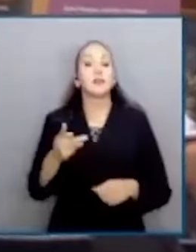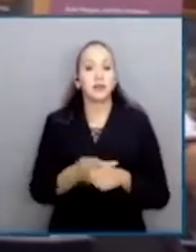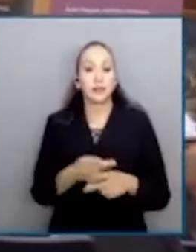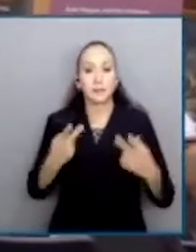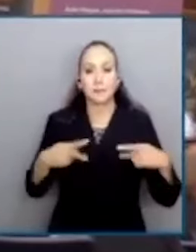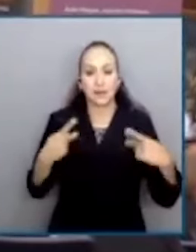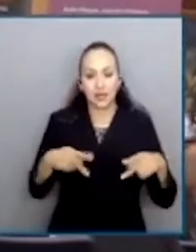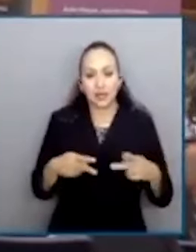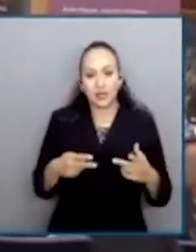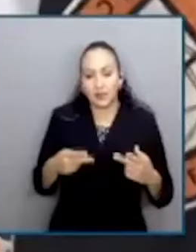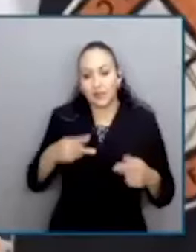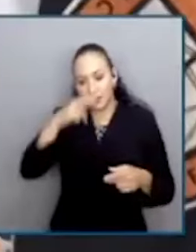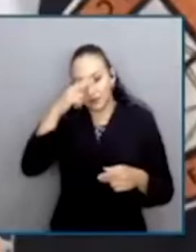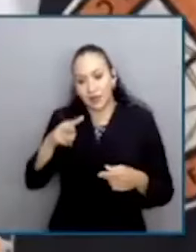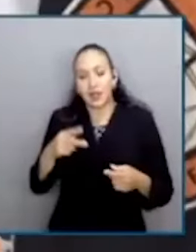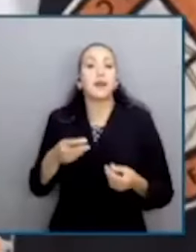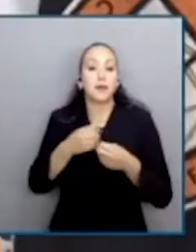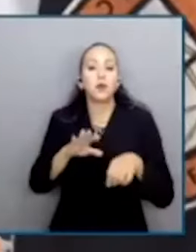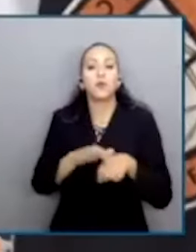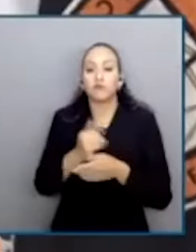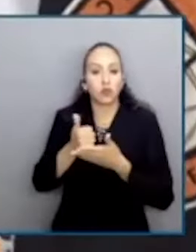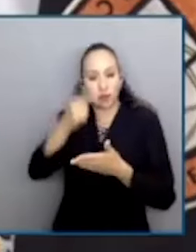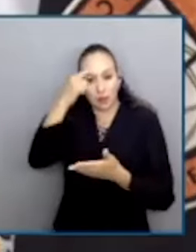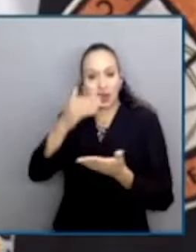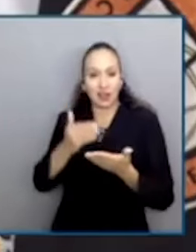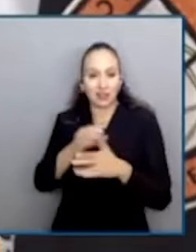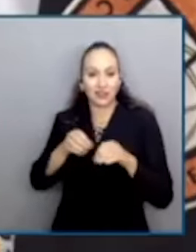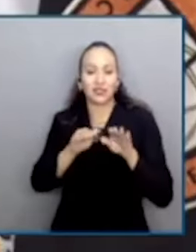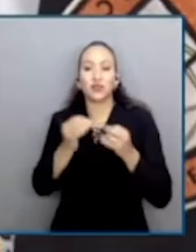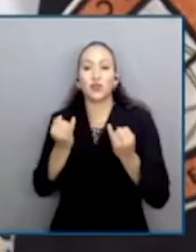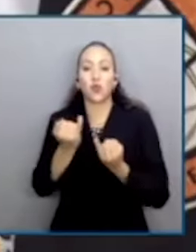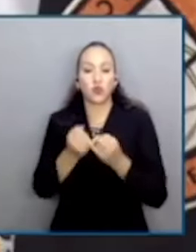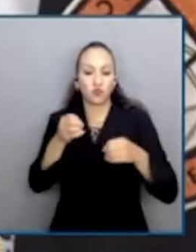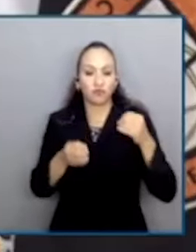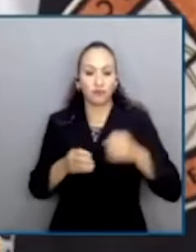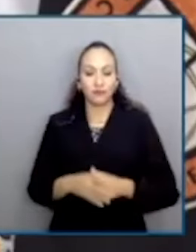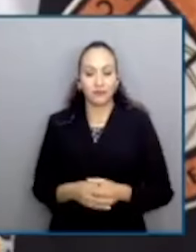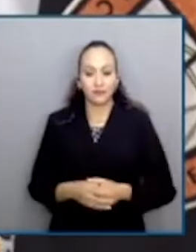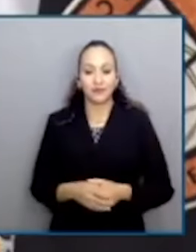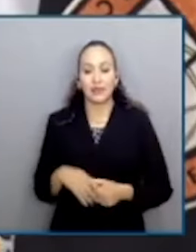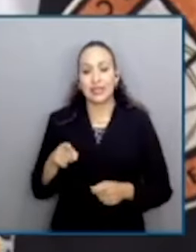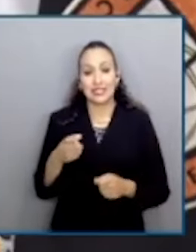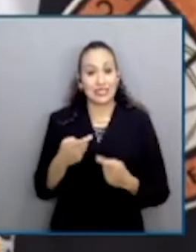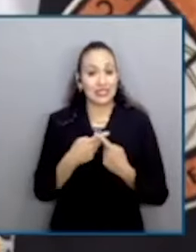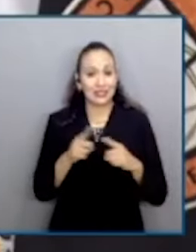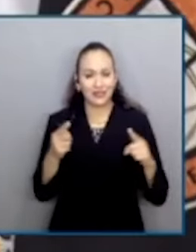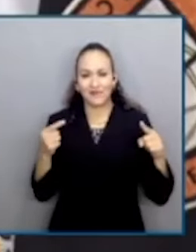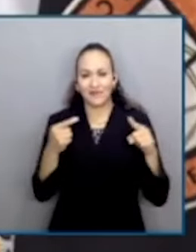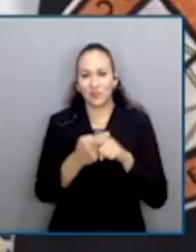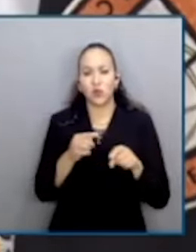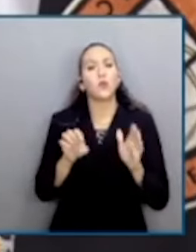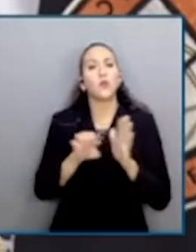partidizaría la impartición de justicia. Es contraria al principio de división de